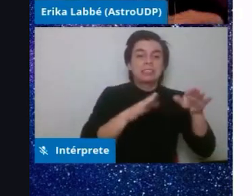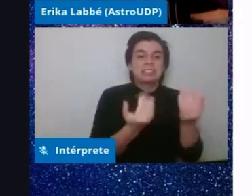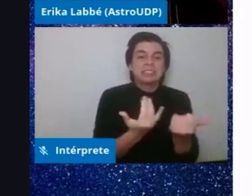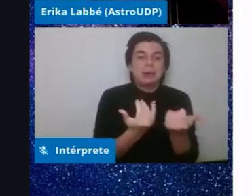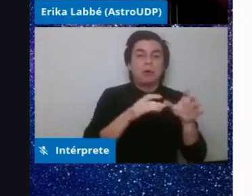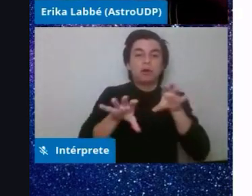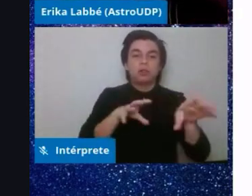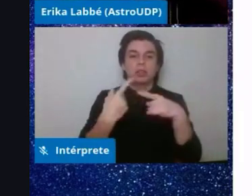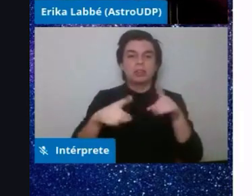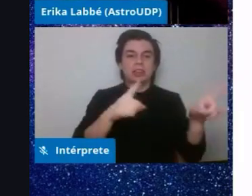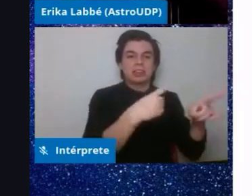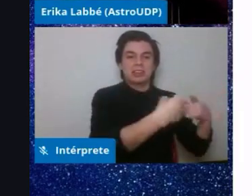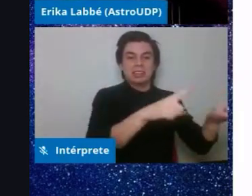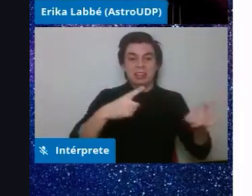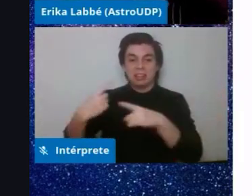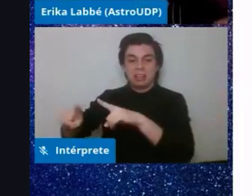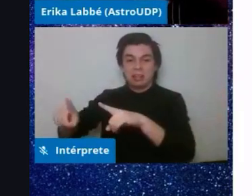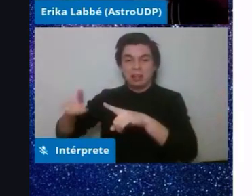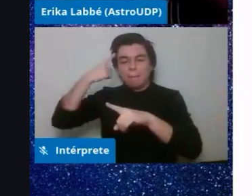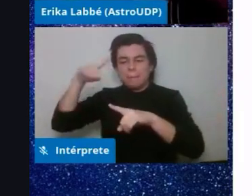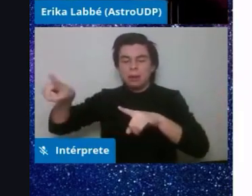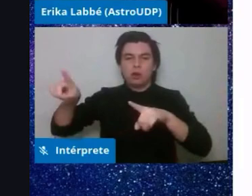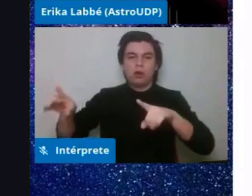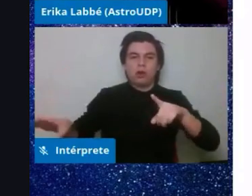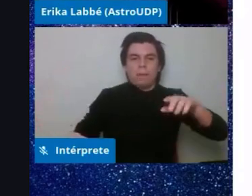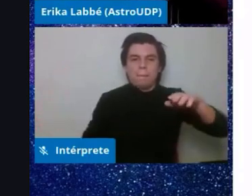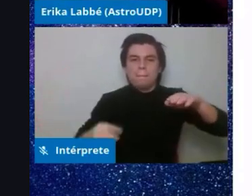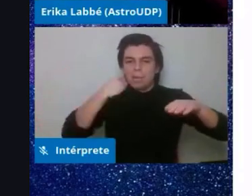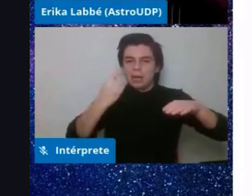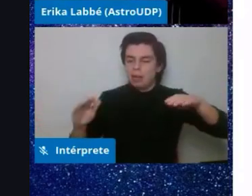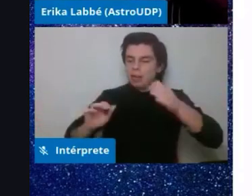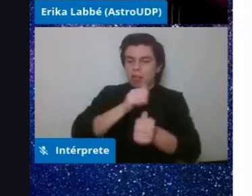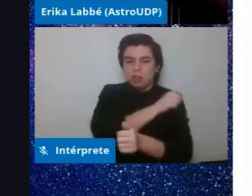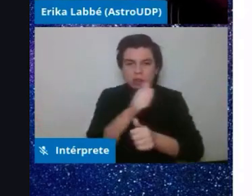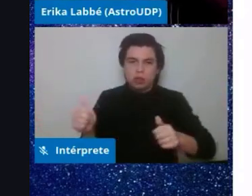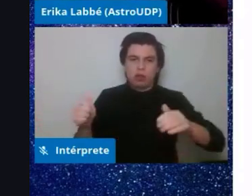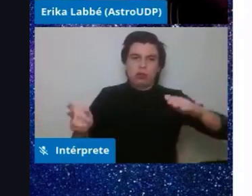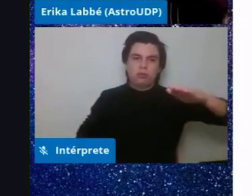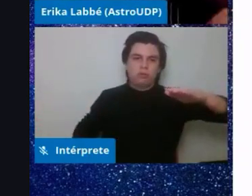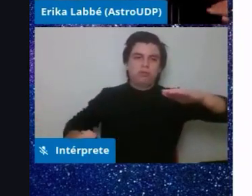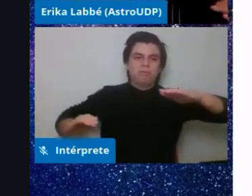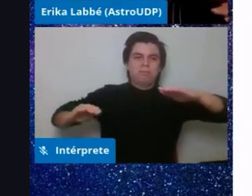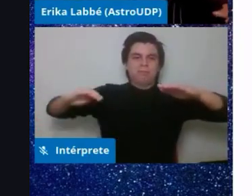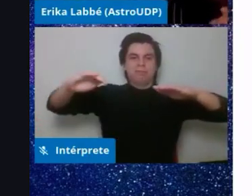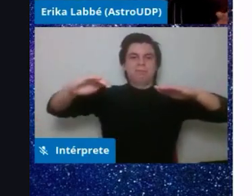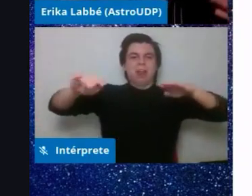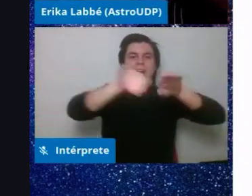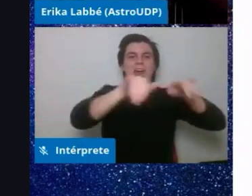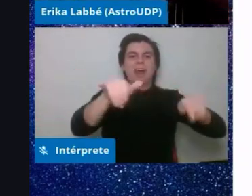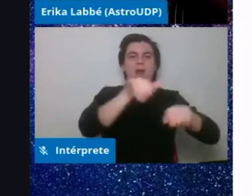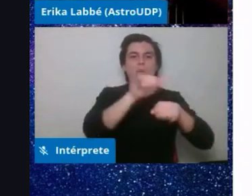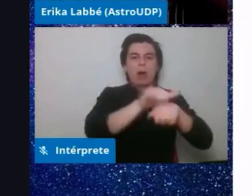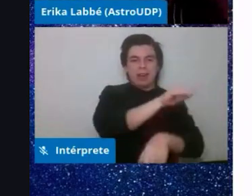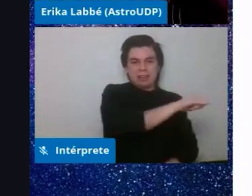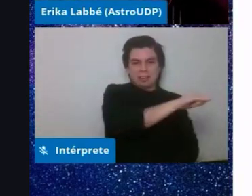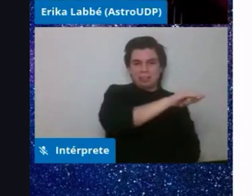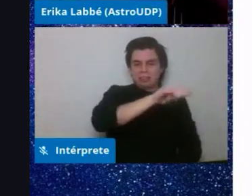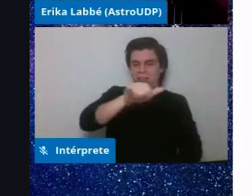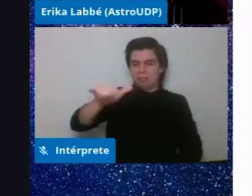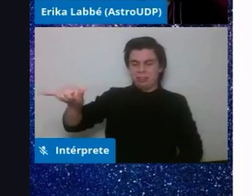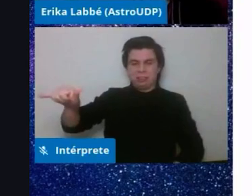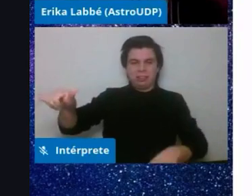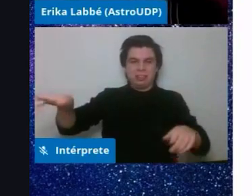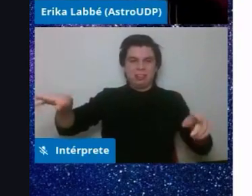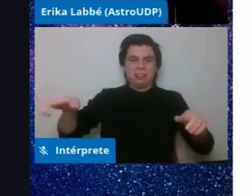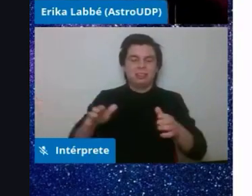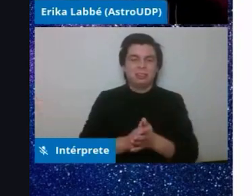poder llegar a las mismas condiciones y estar todos en forma equitativa preparados